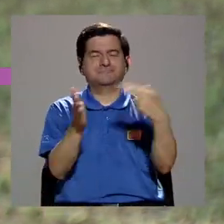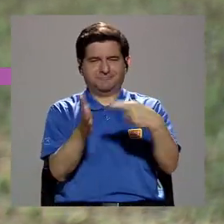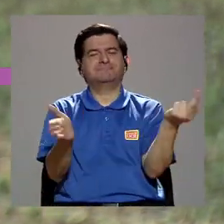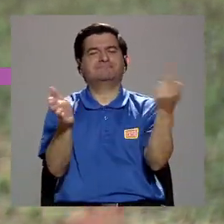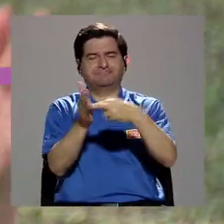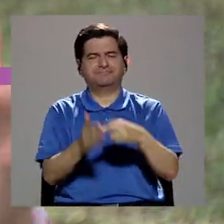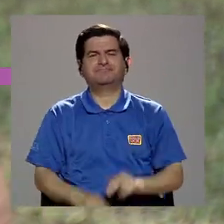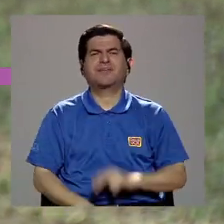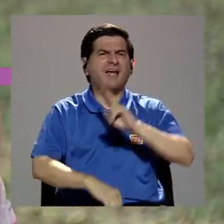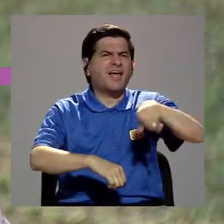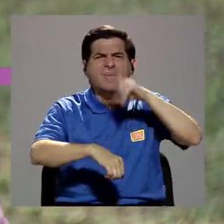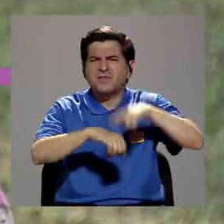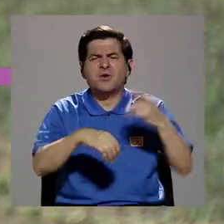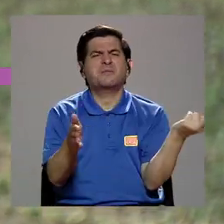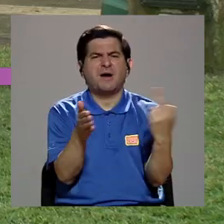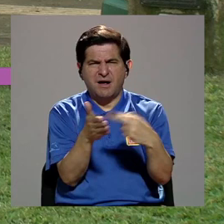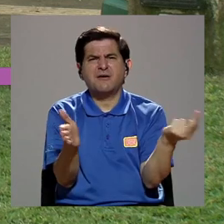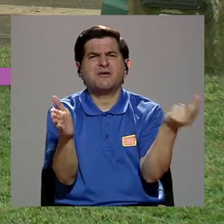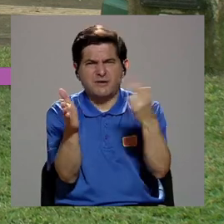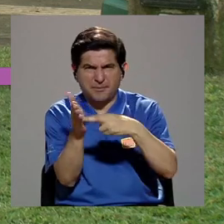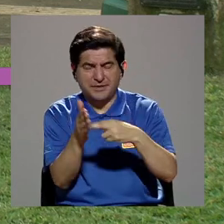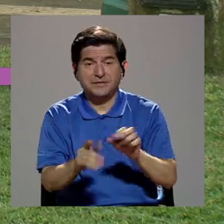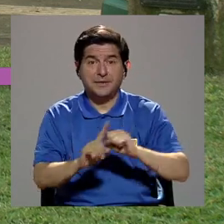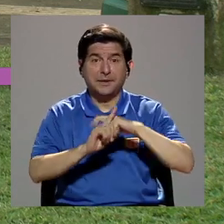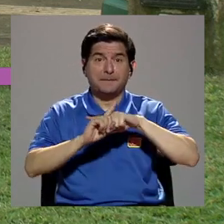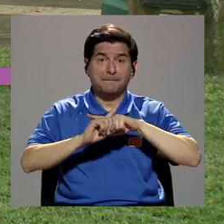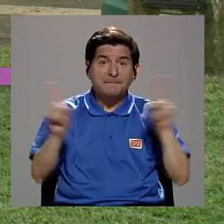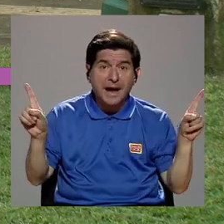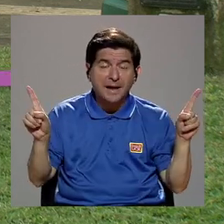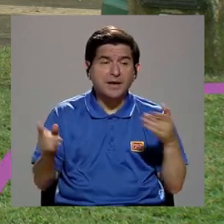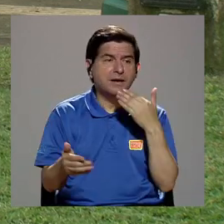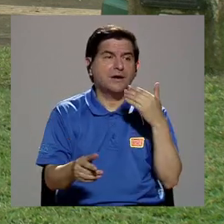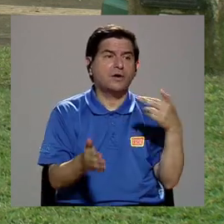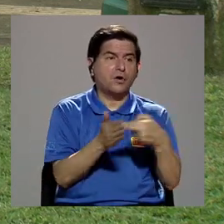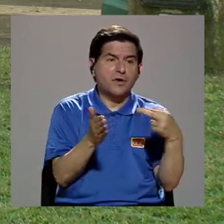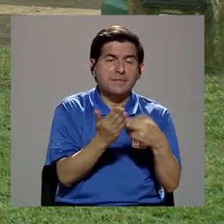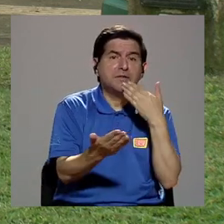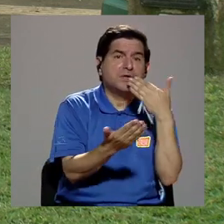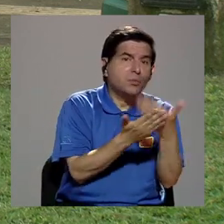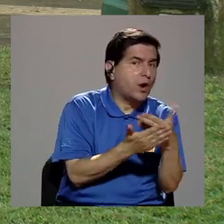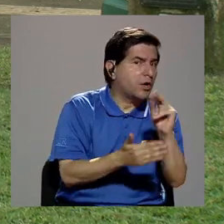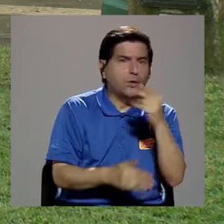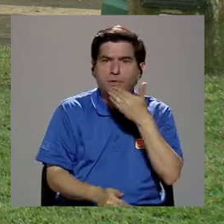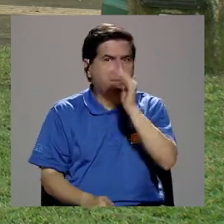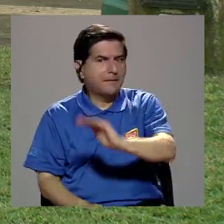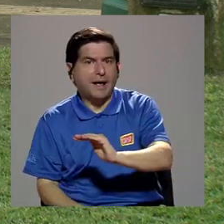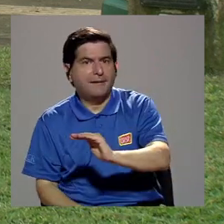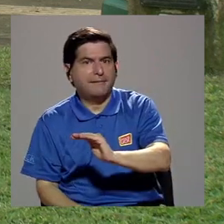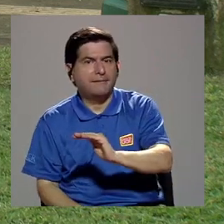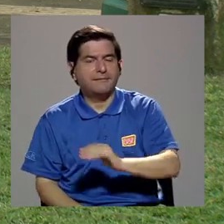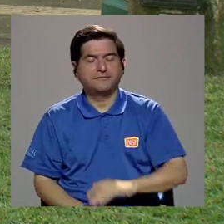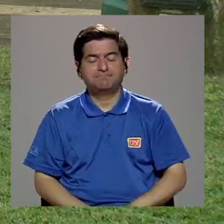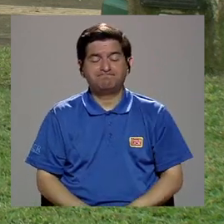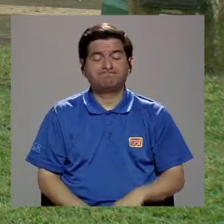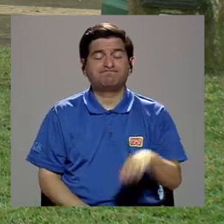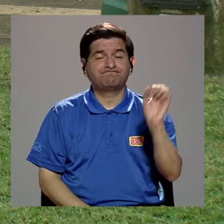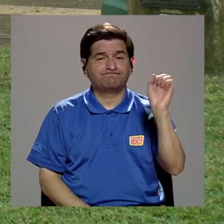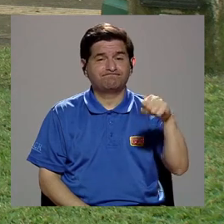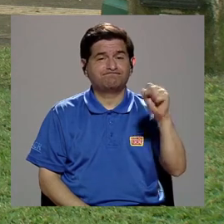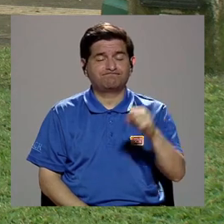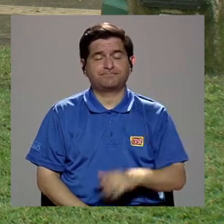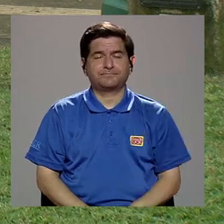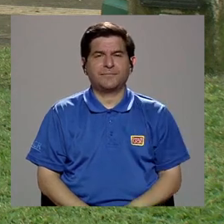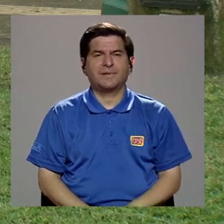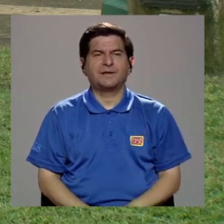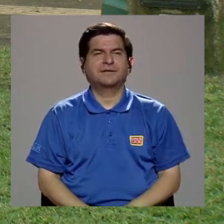los vamos reproduciendo. Es normal en cierto sentido repetirlos. El asunto es repetir los buenos y no repetir los malos. Claro. Entonces,